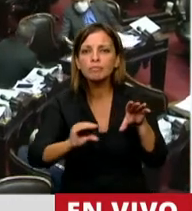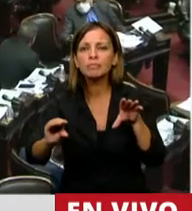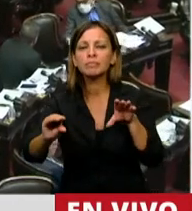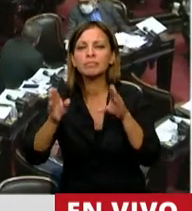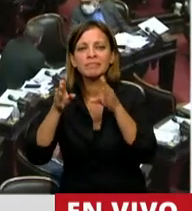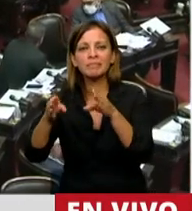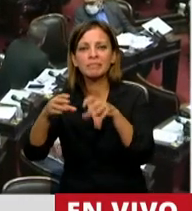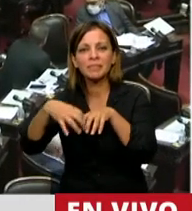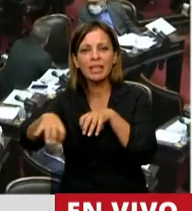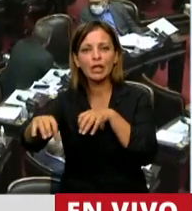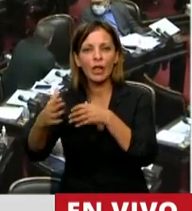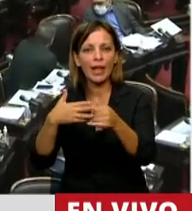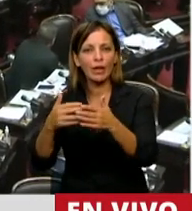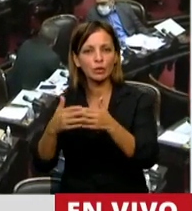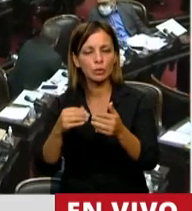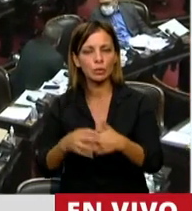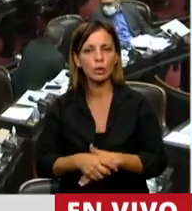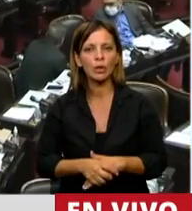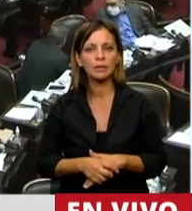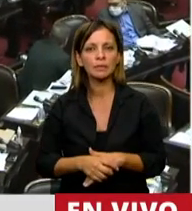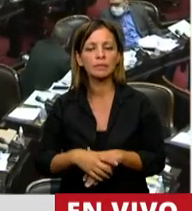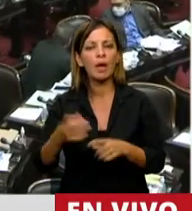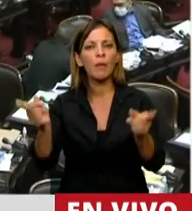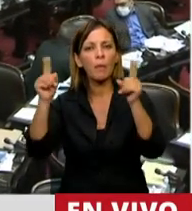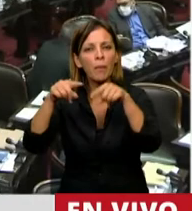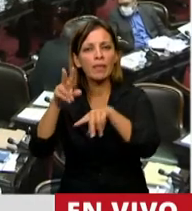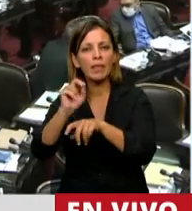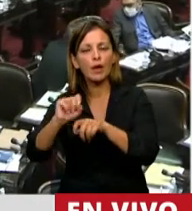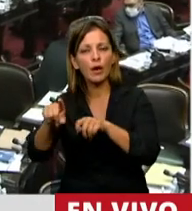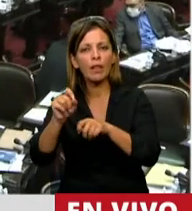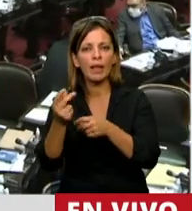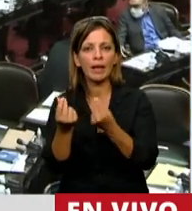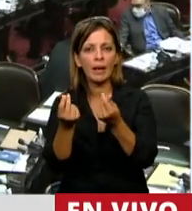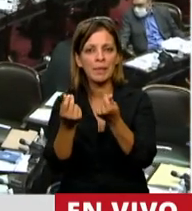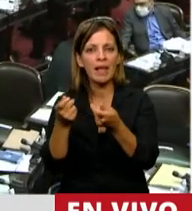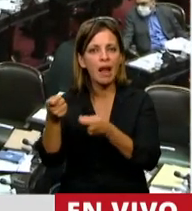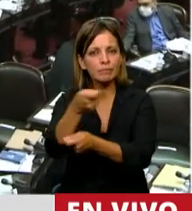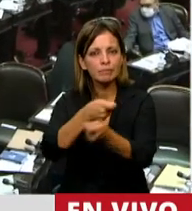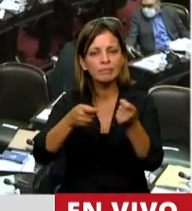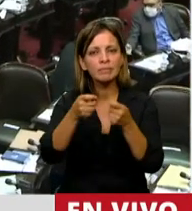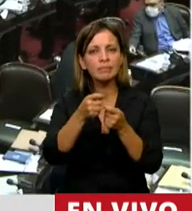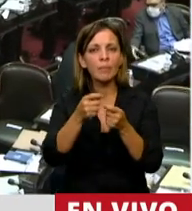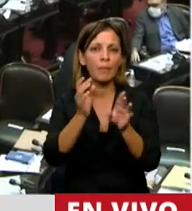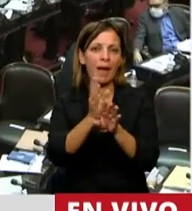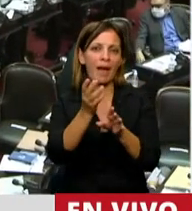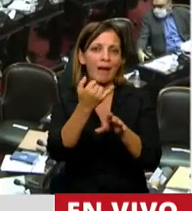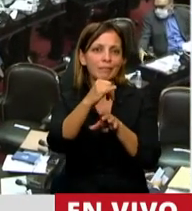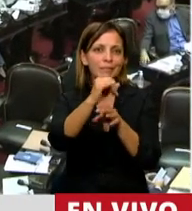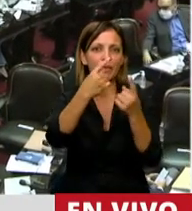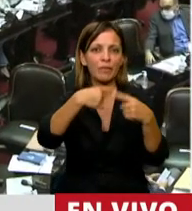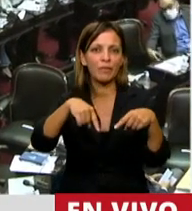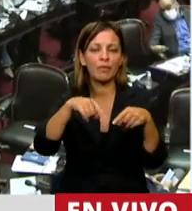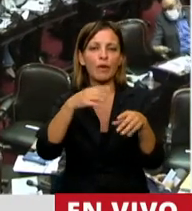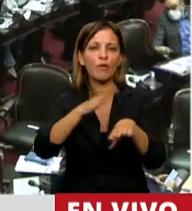construcción, promoviendo el rol del mercado de capitales y disminuyendo los costos financieros que el pago de